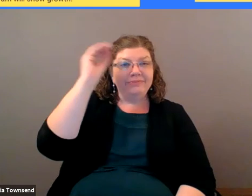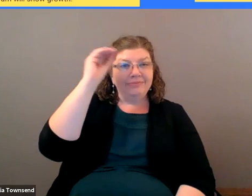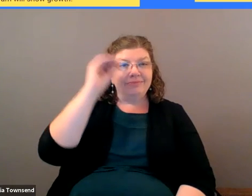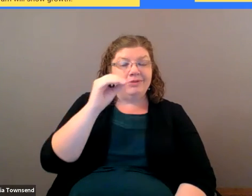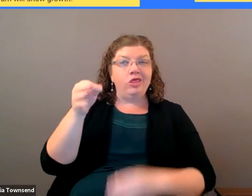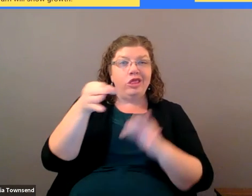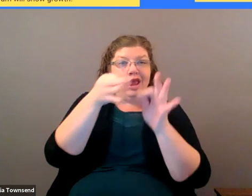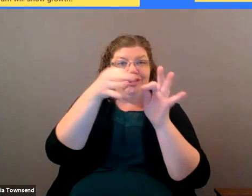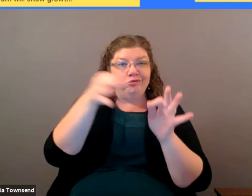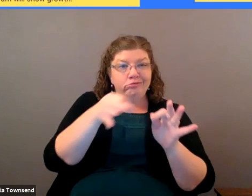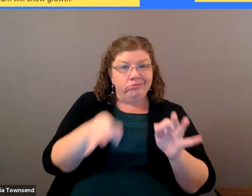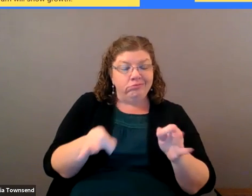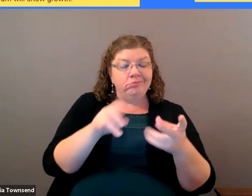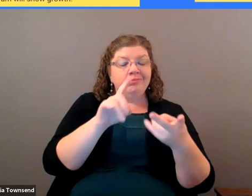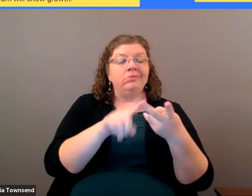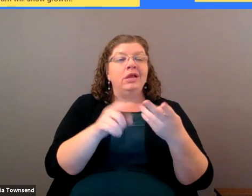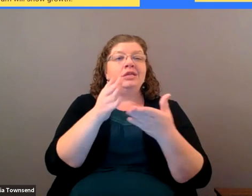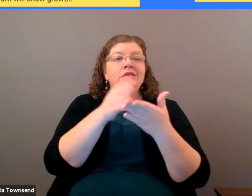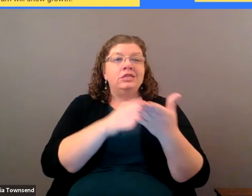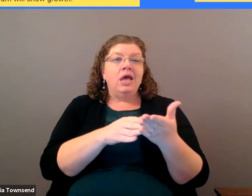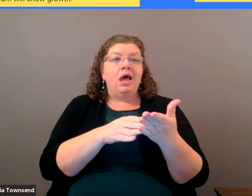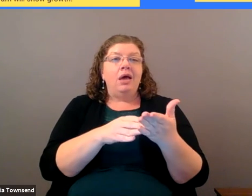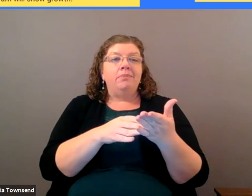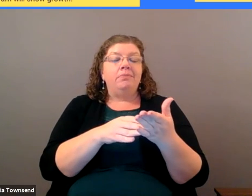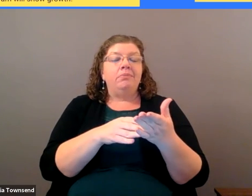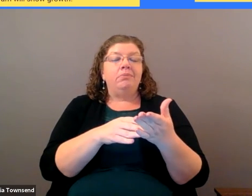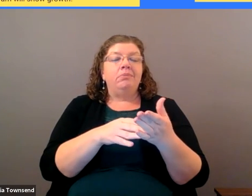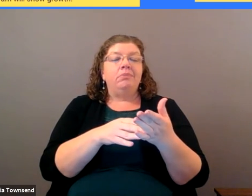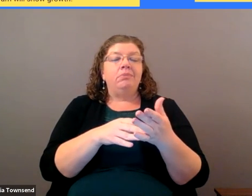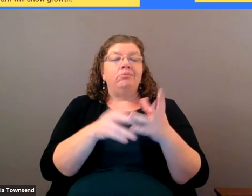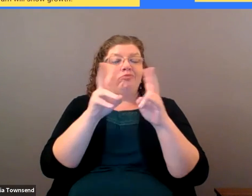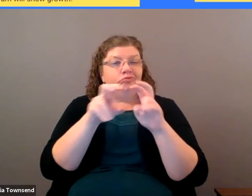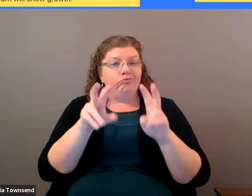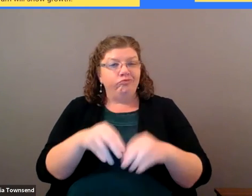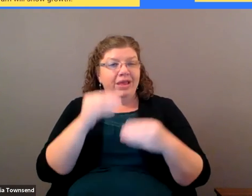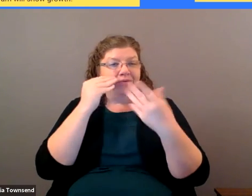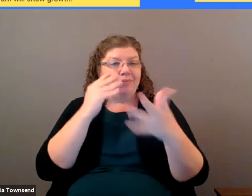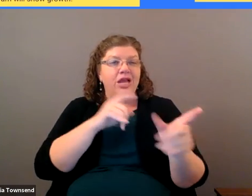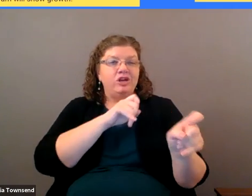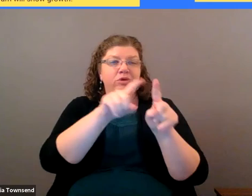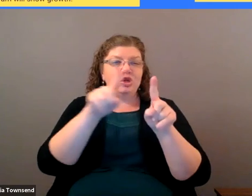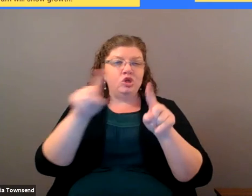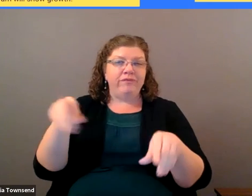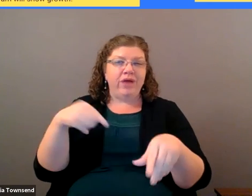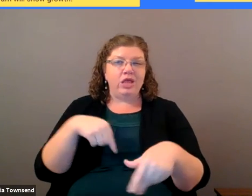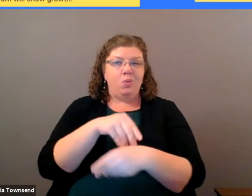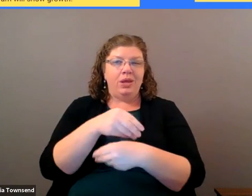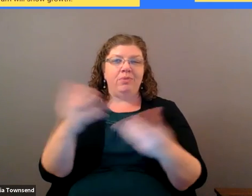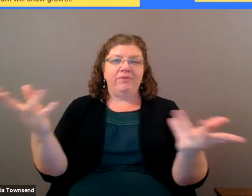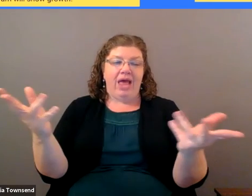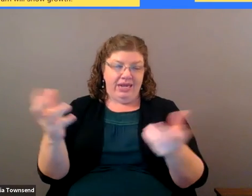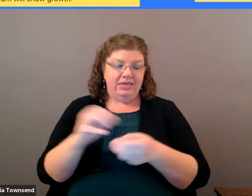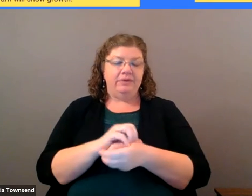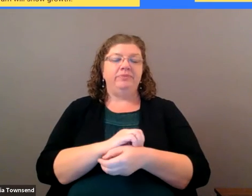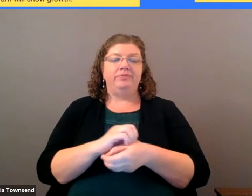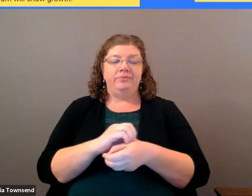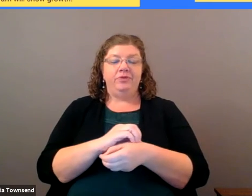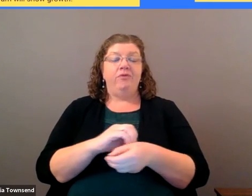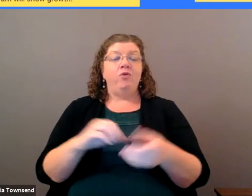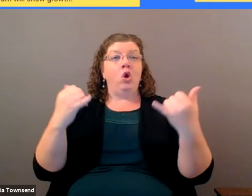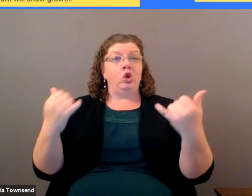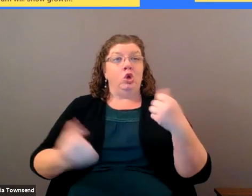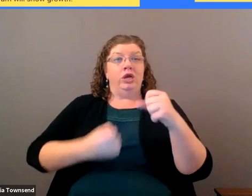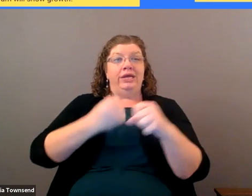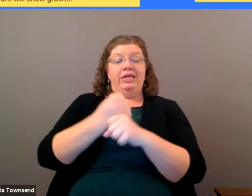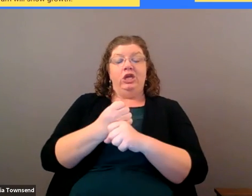los maestros del kinder hasta el 12º grado. y esto